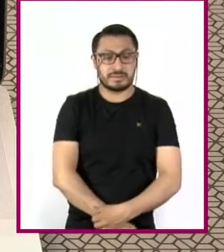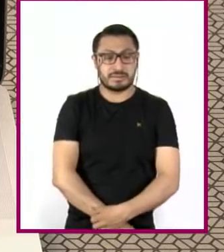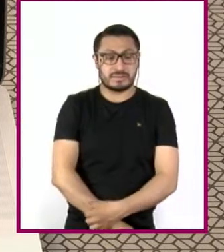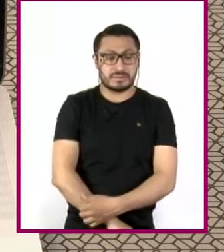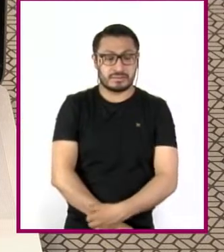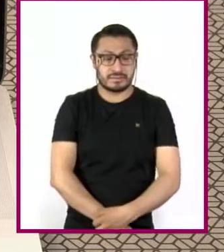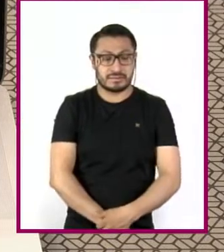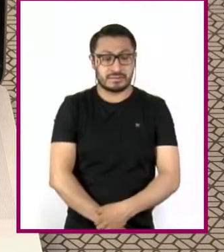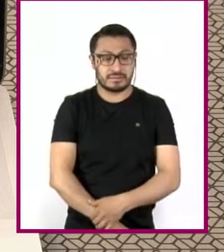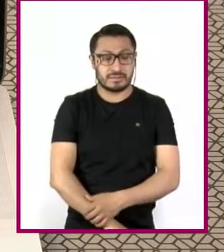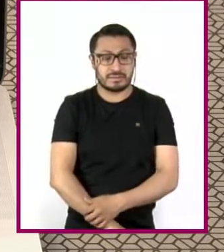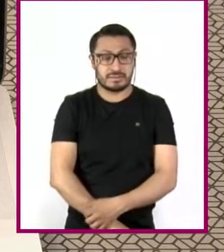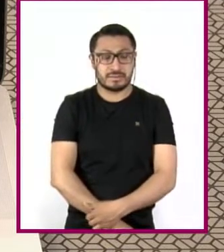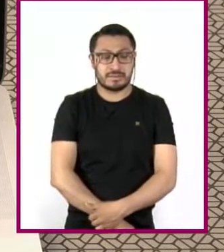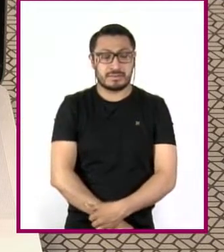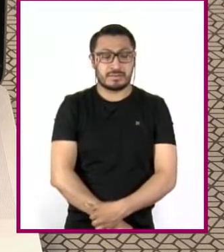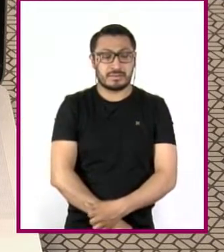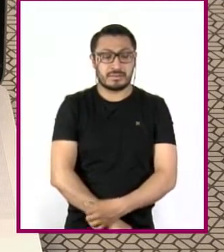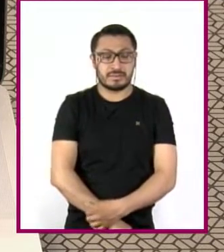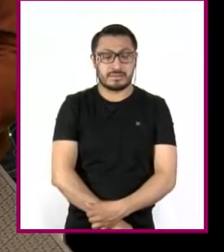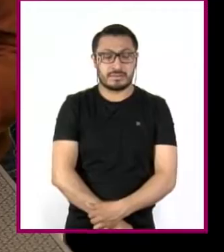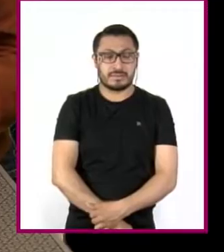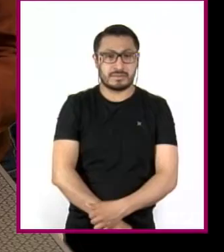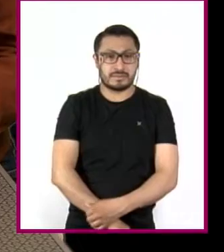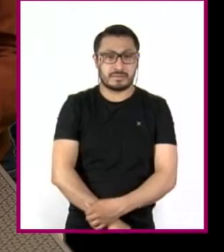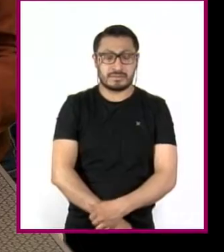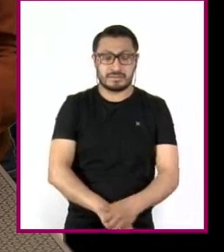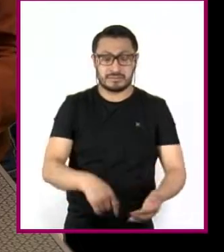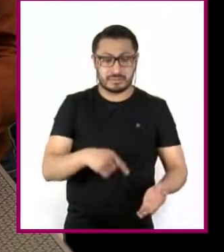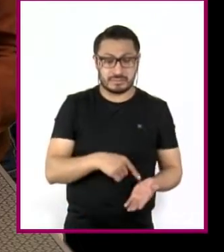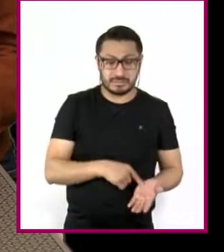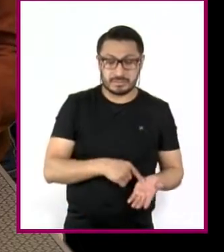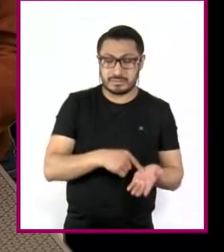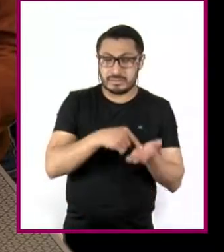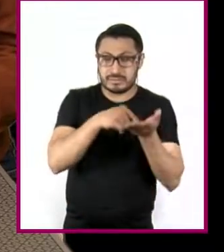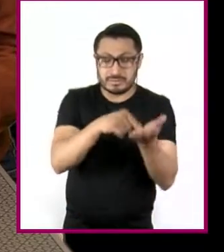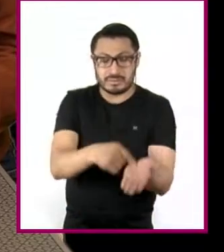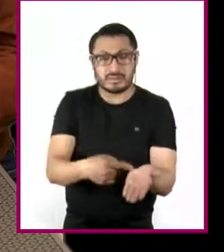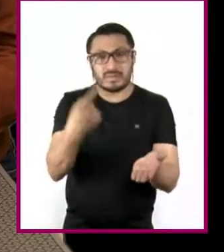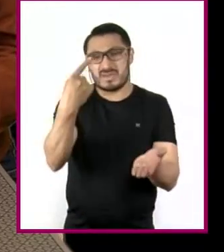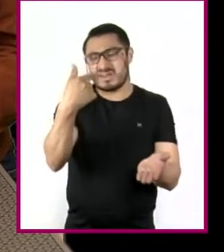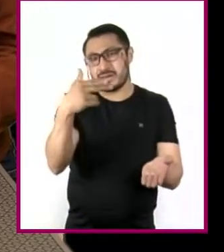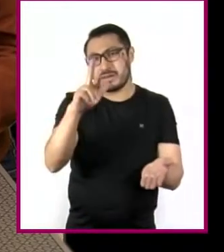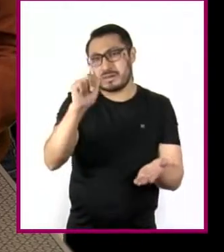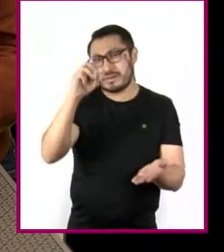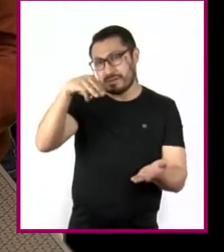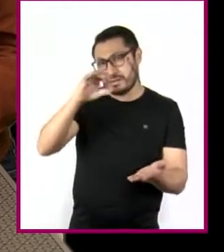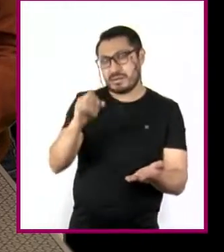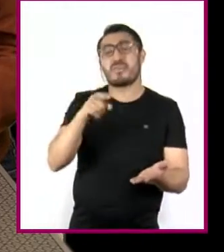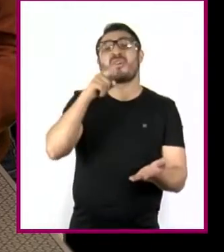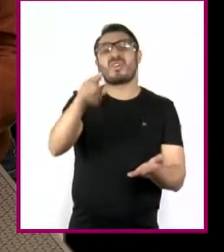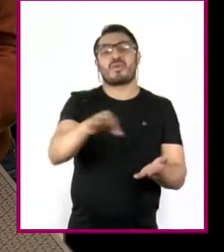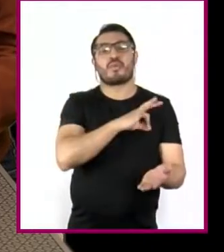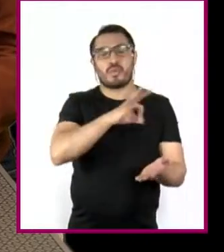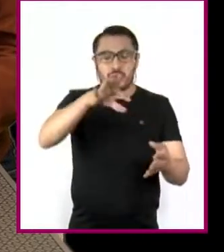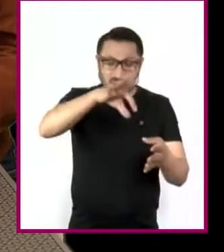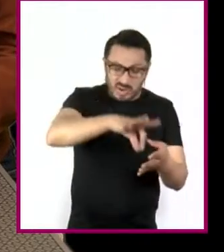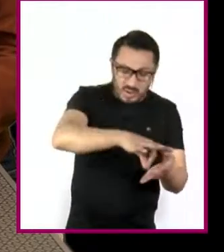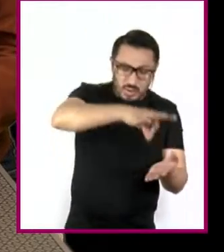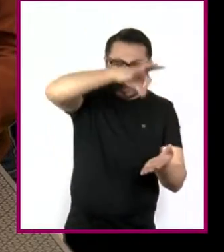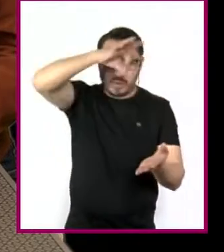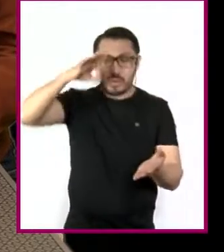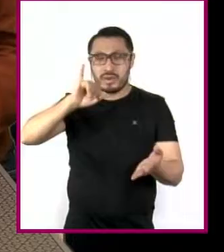más satisfactoria. Llegar con una muestra, con un gramo, y poder ser capaz de extraer